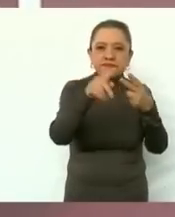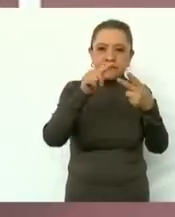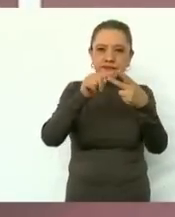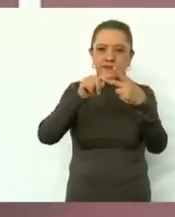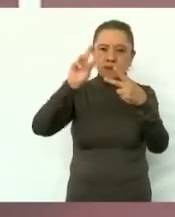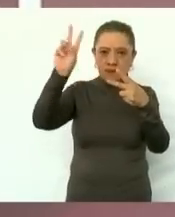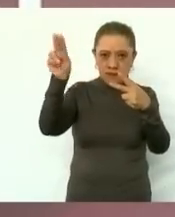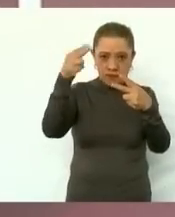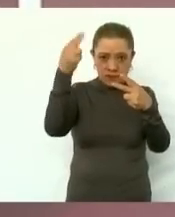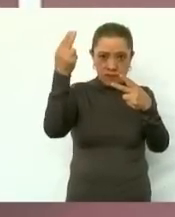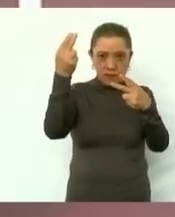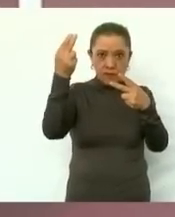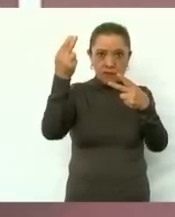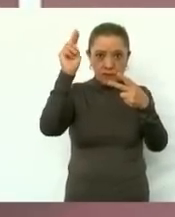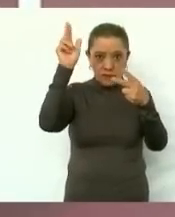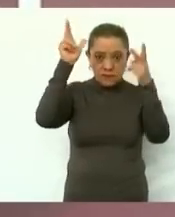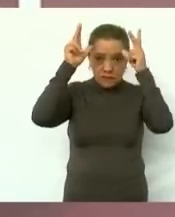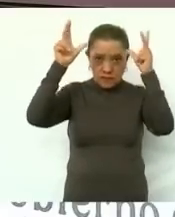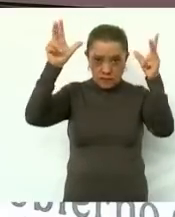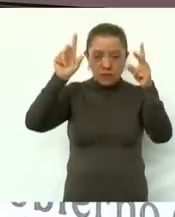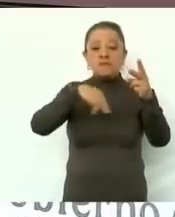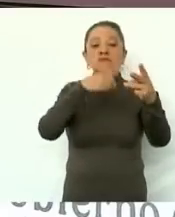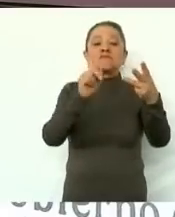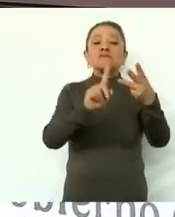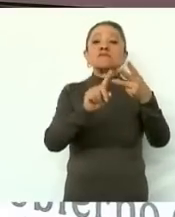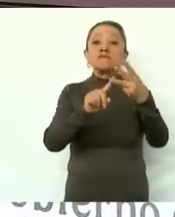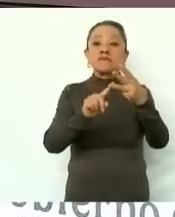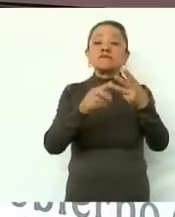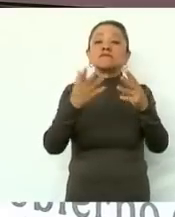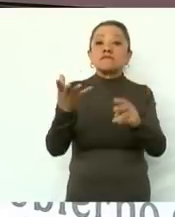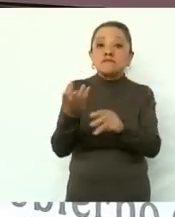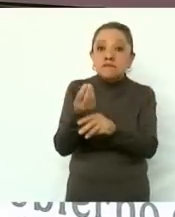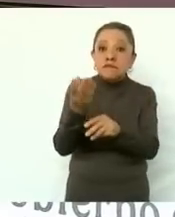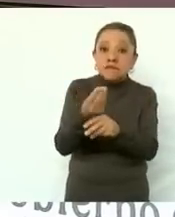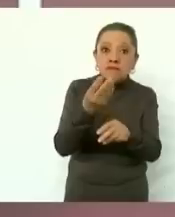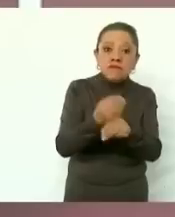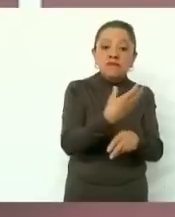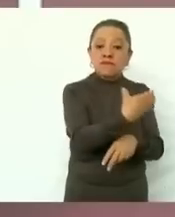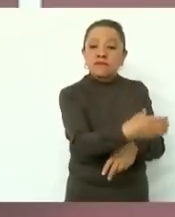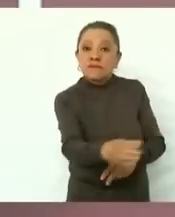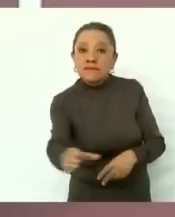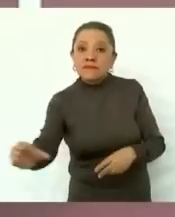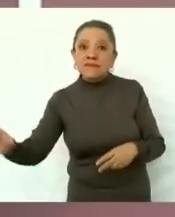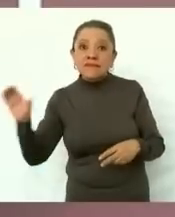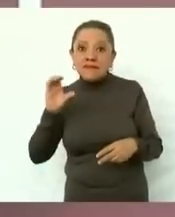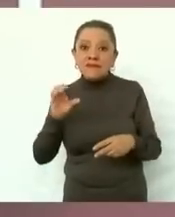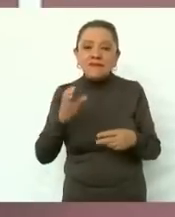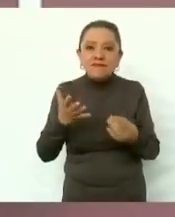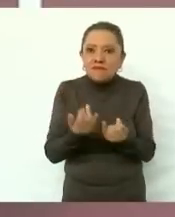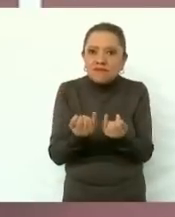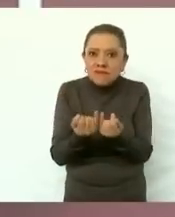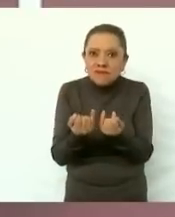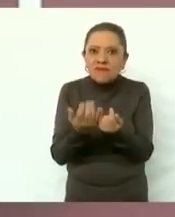hay en Morelos, para que sea riego eficiente y que pueda producirse